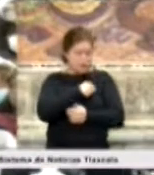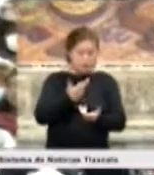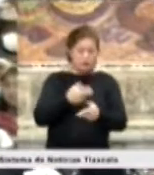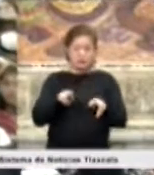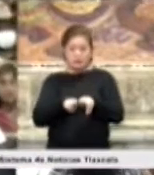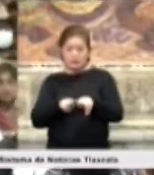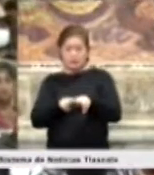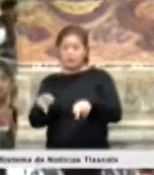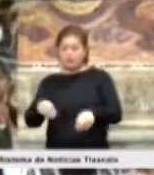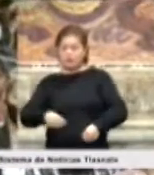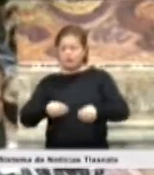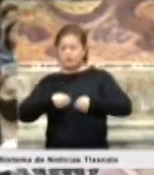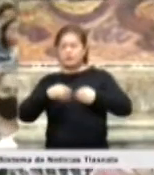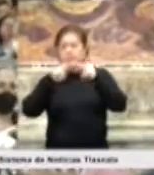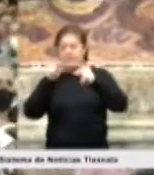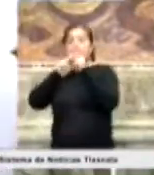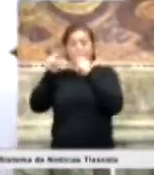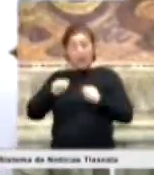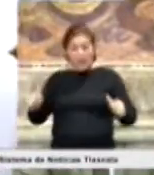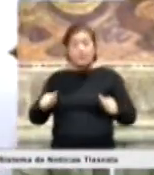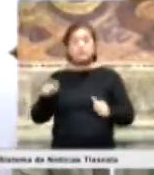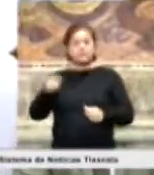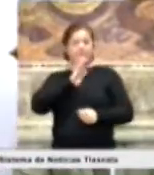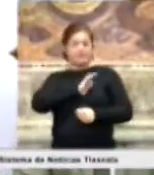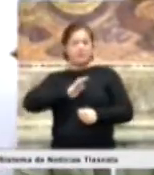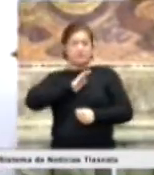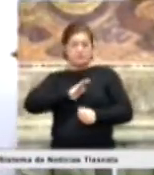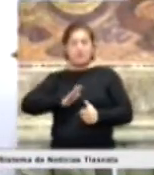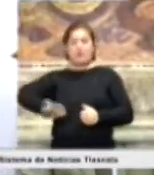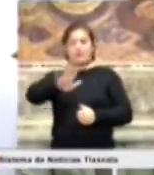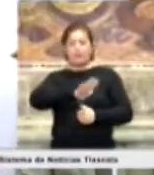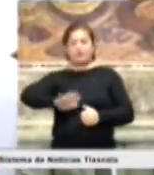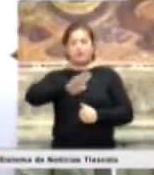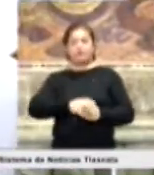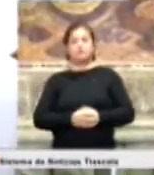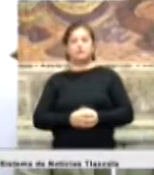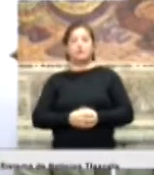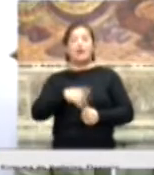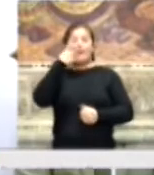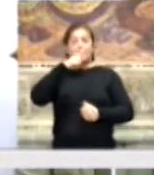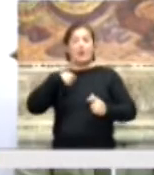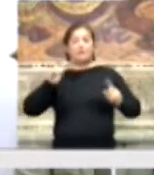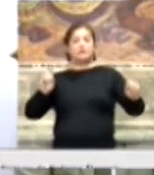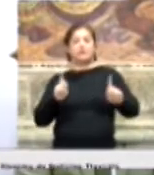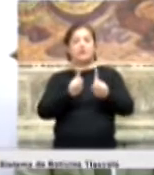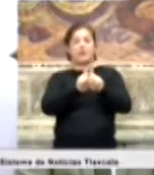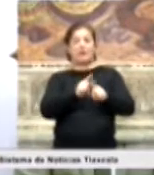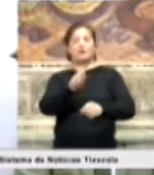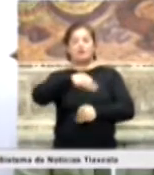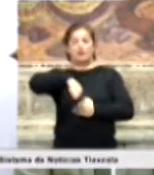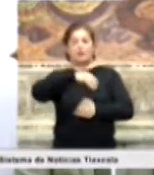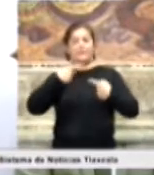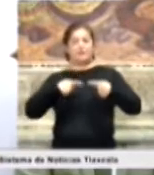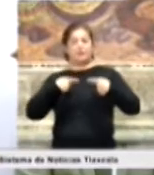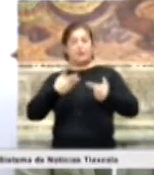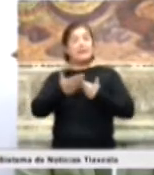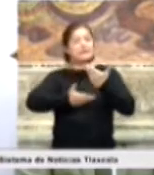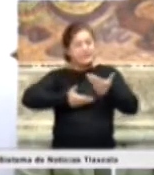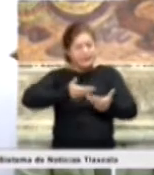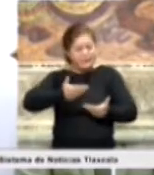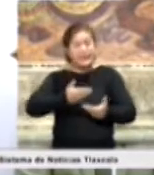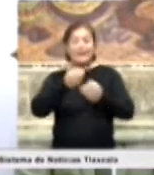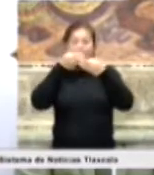de las mujeres y niñas tlaxcaltecas, destacando además que Tlaxcala es el único estado en el país en crear las